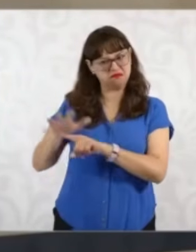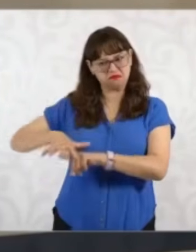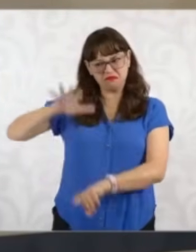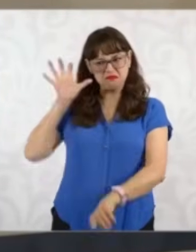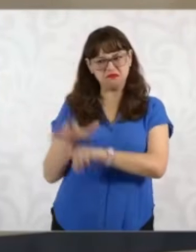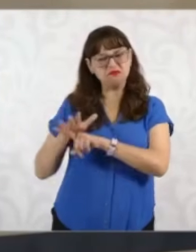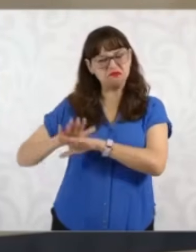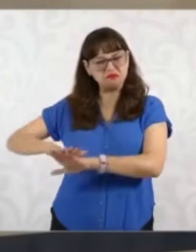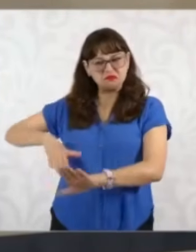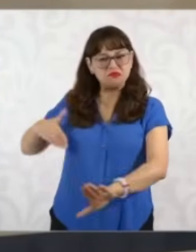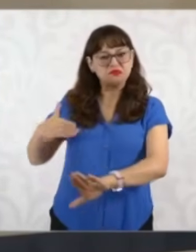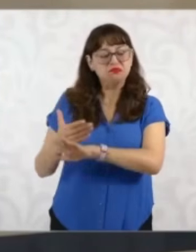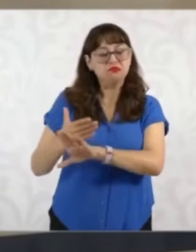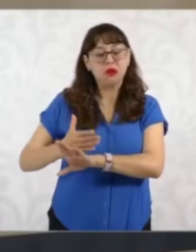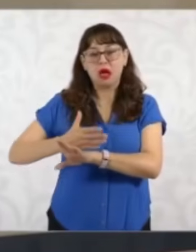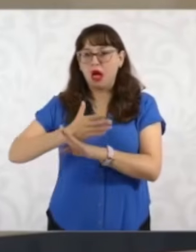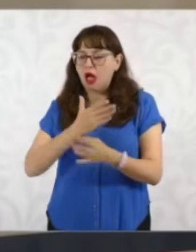eh,